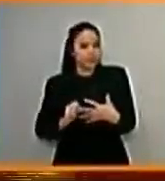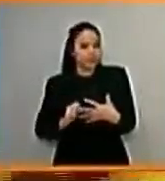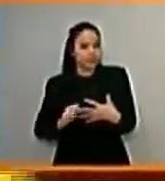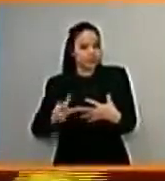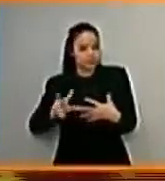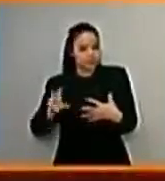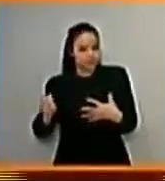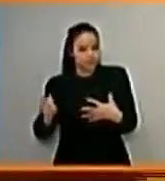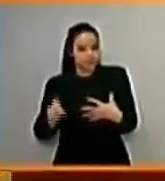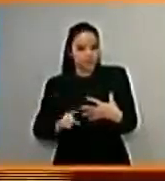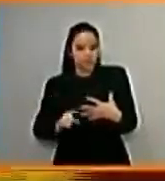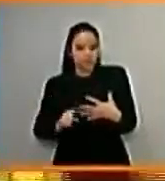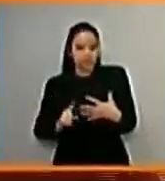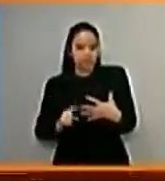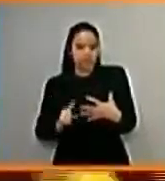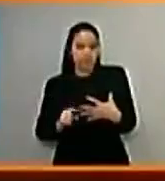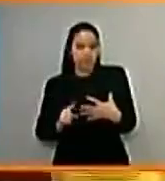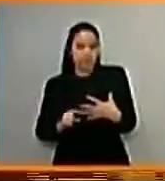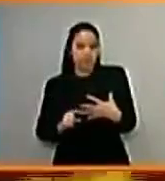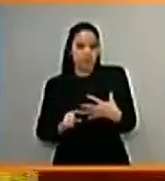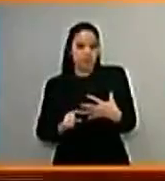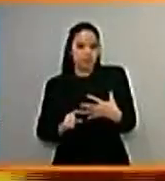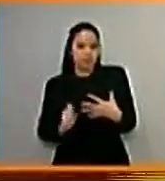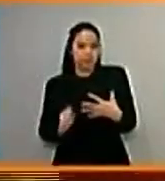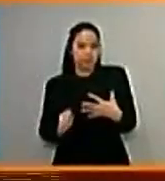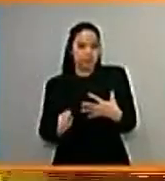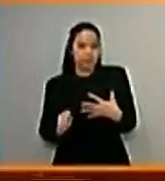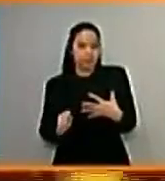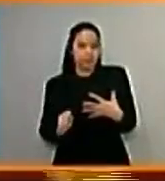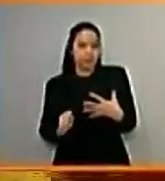30, cuarto número seleccionado.